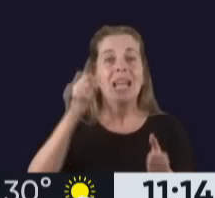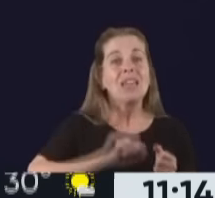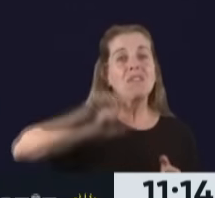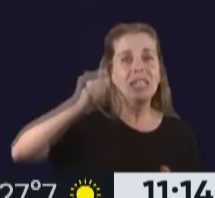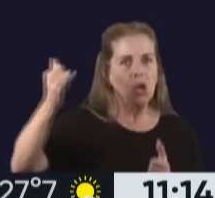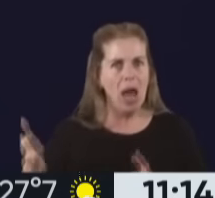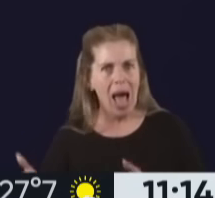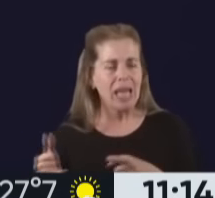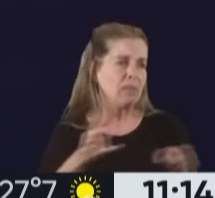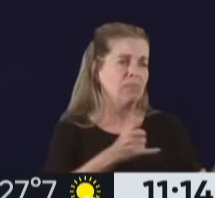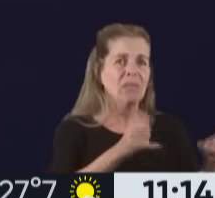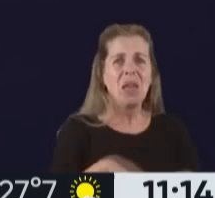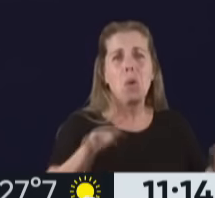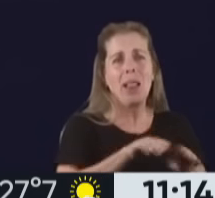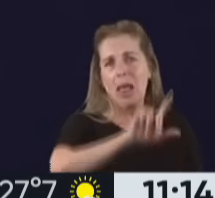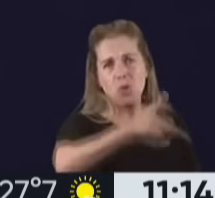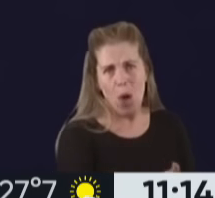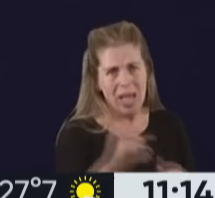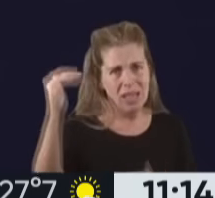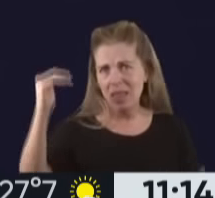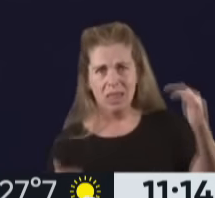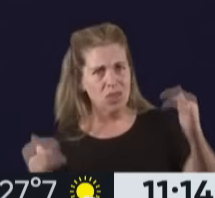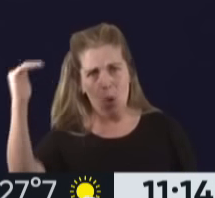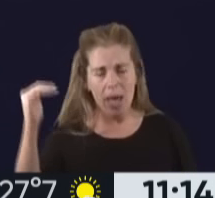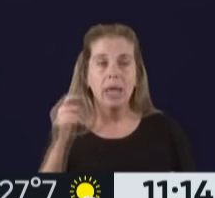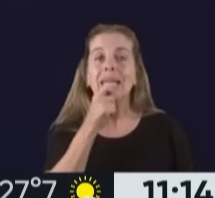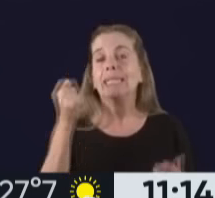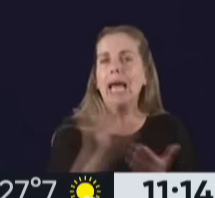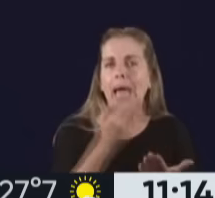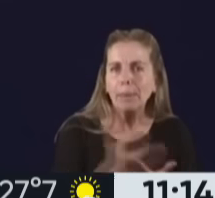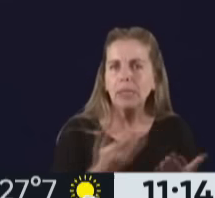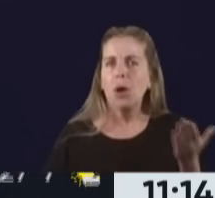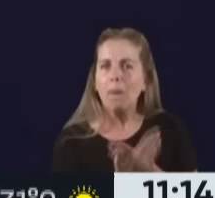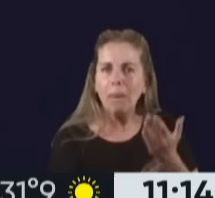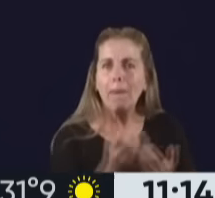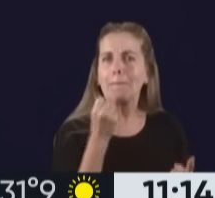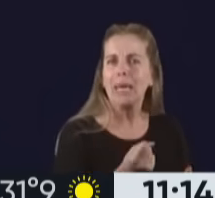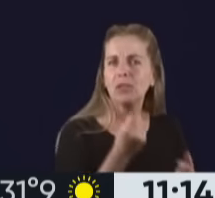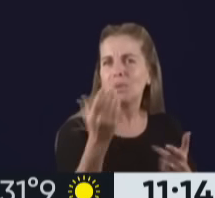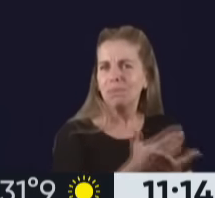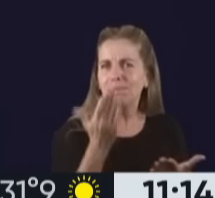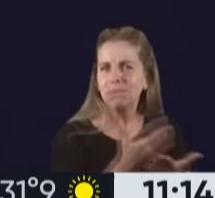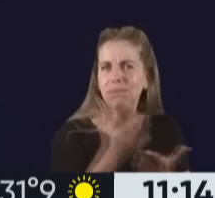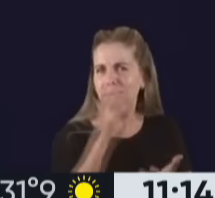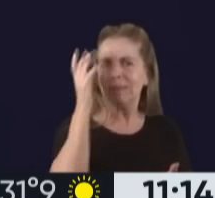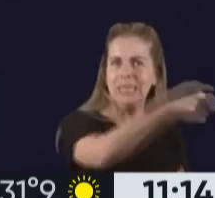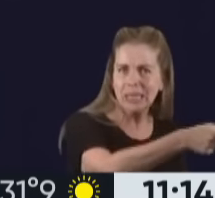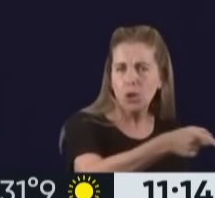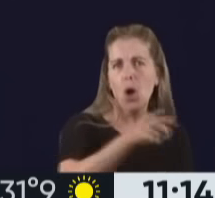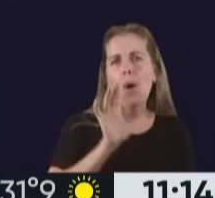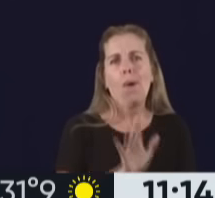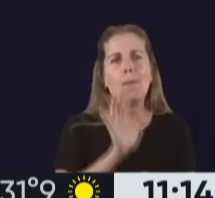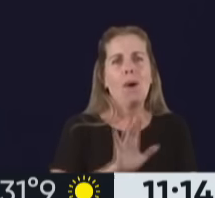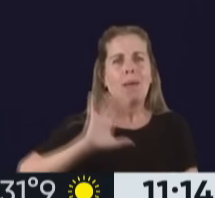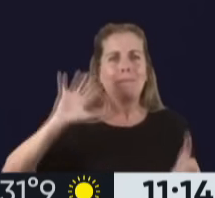hay justicia social cuando el gasto público se financia con emisión monetaria y una consecuente inflación que castiga especialmente